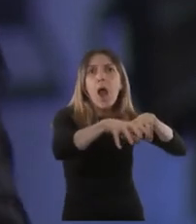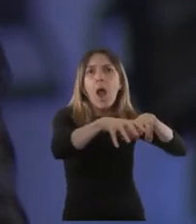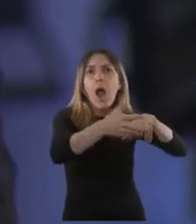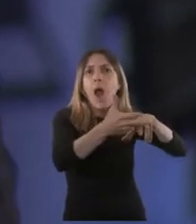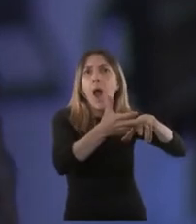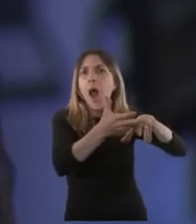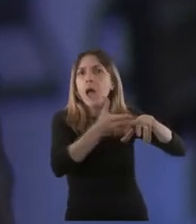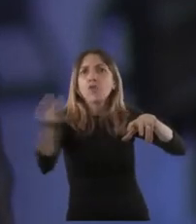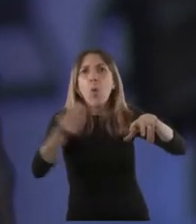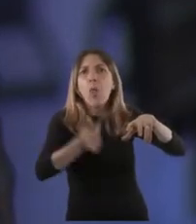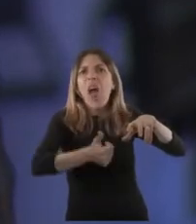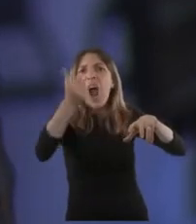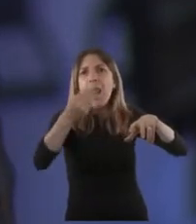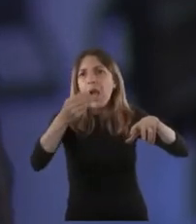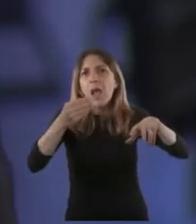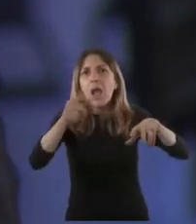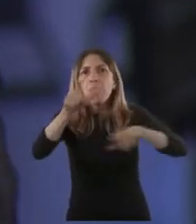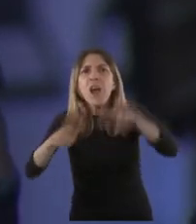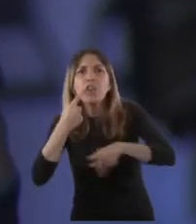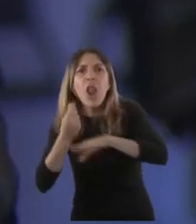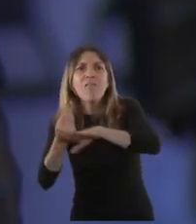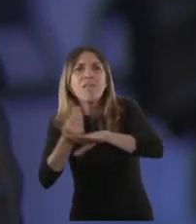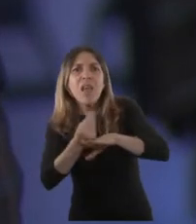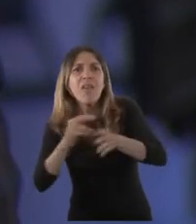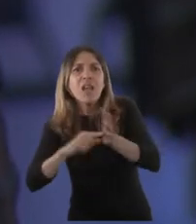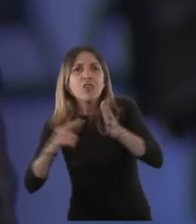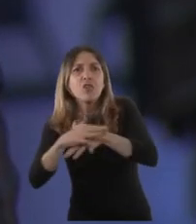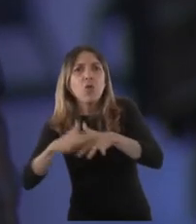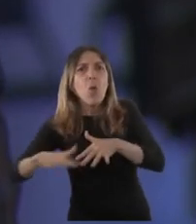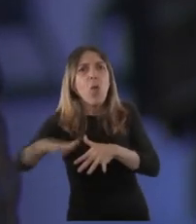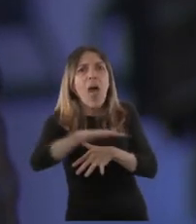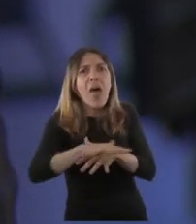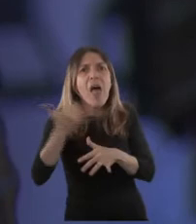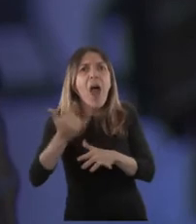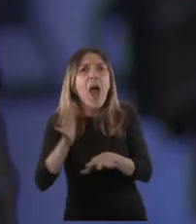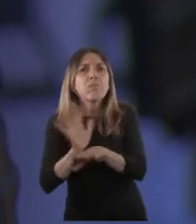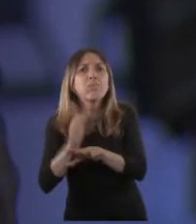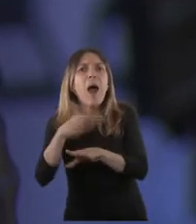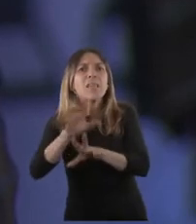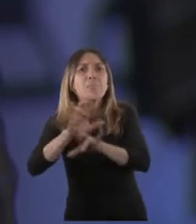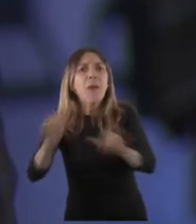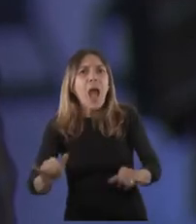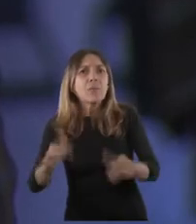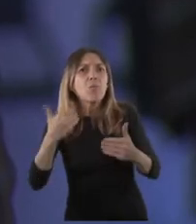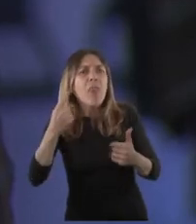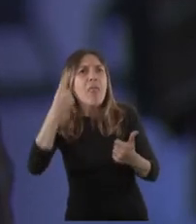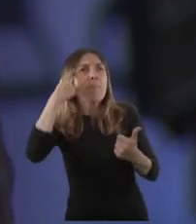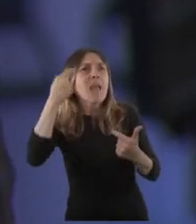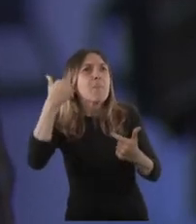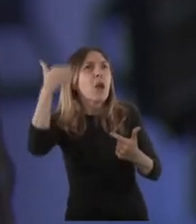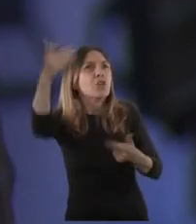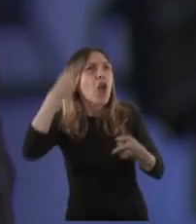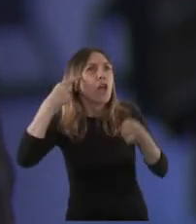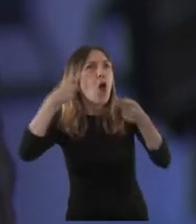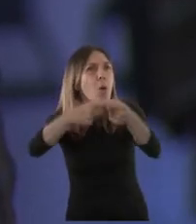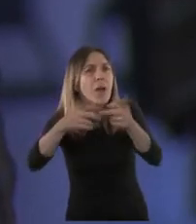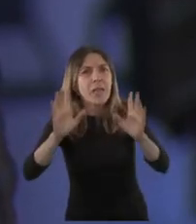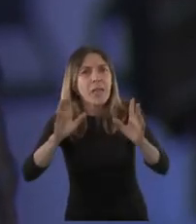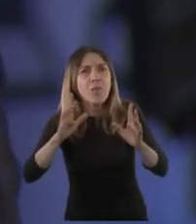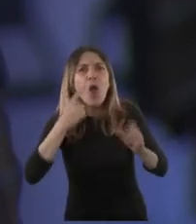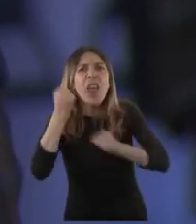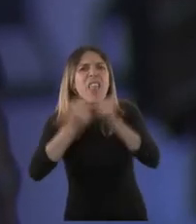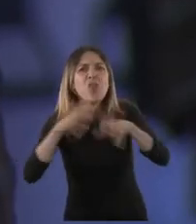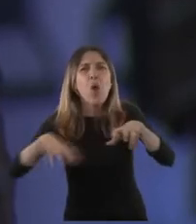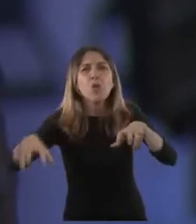parques ayudan enormemente a ganar tranquilidad y posibilidad de proyección de cualquier